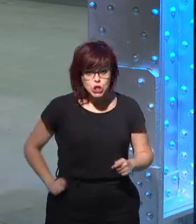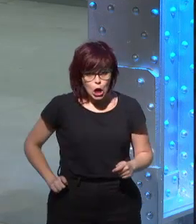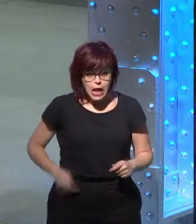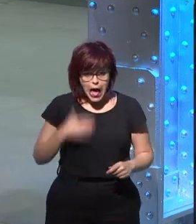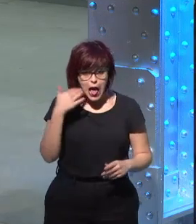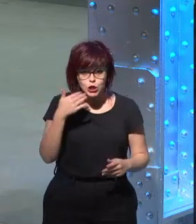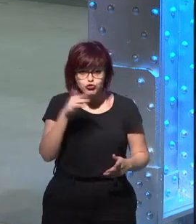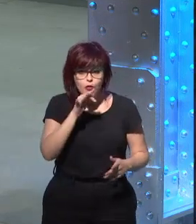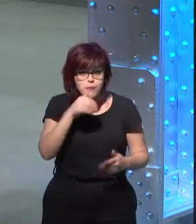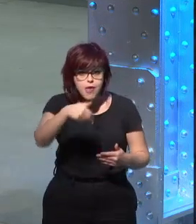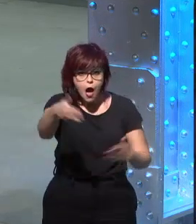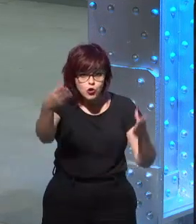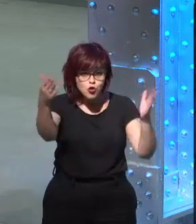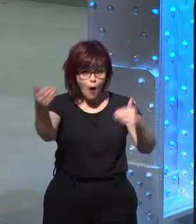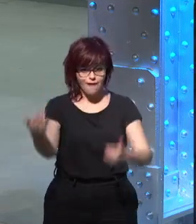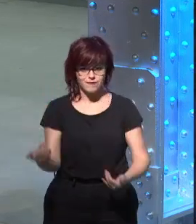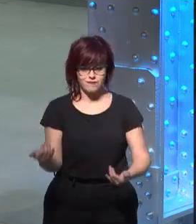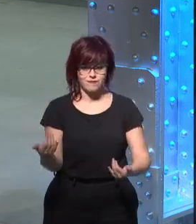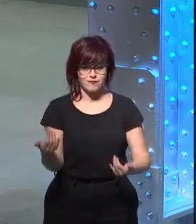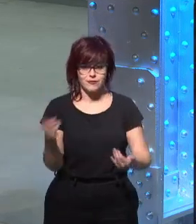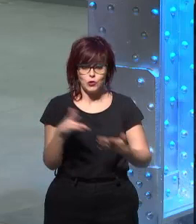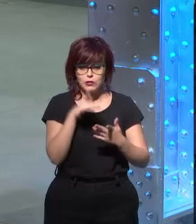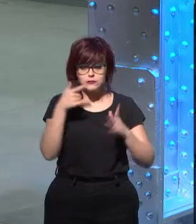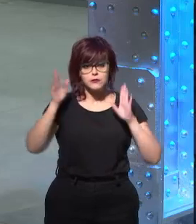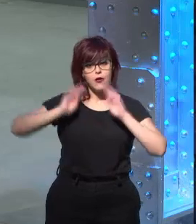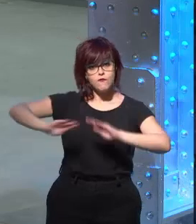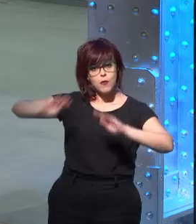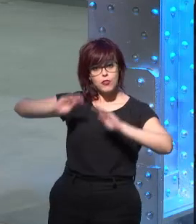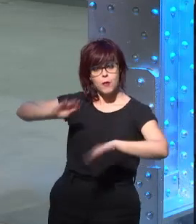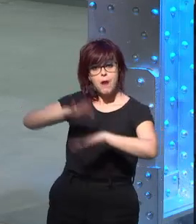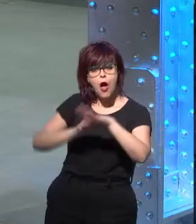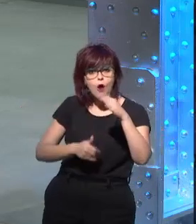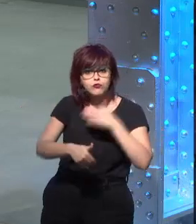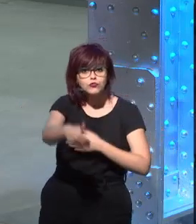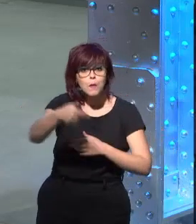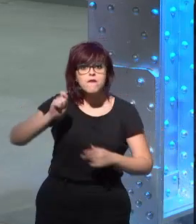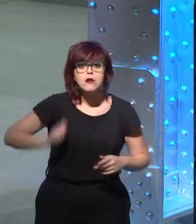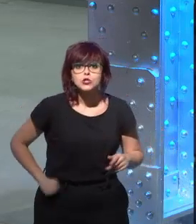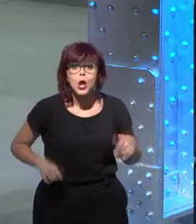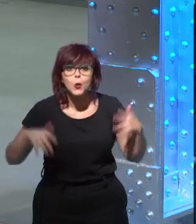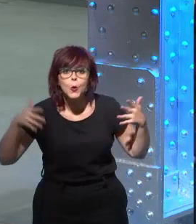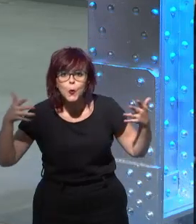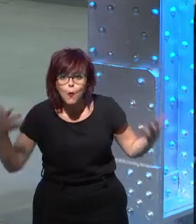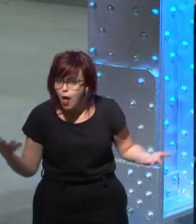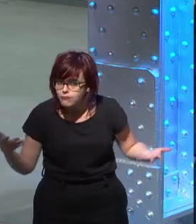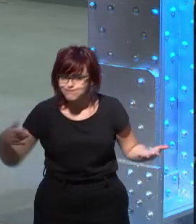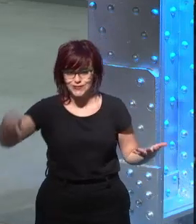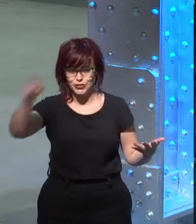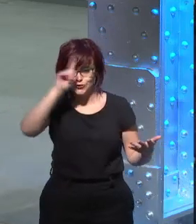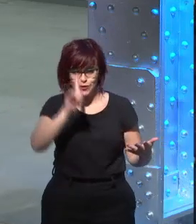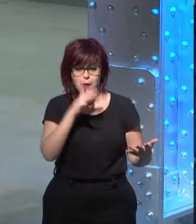sido identificadas. Entonces es el gran reto de la educación, que es que tiene que educar para un mundo